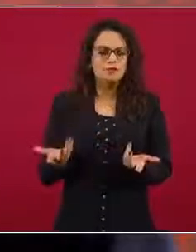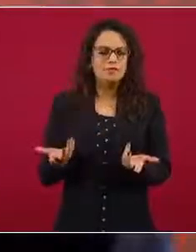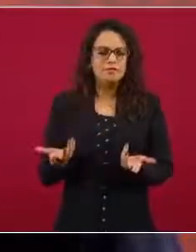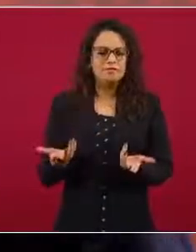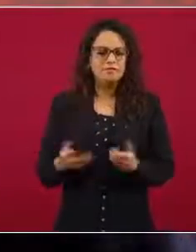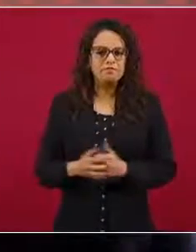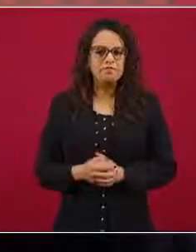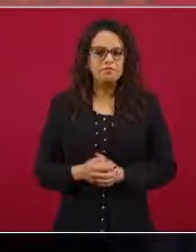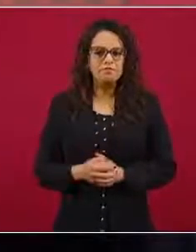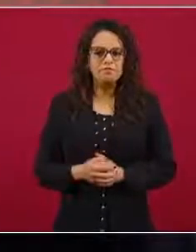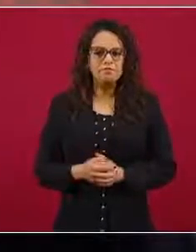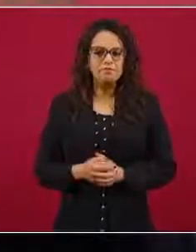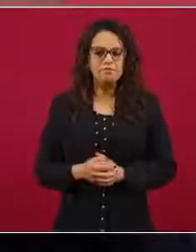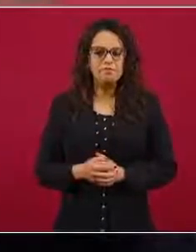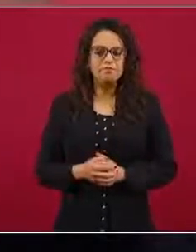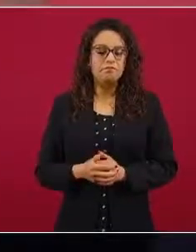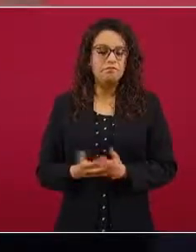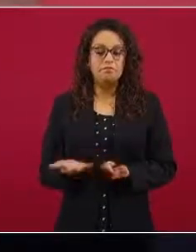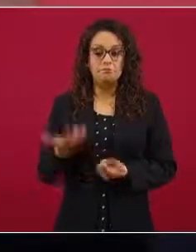hay una tradición